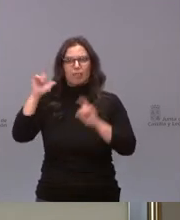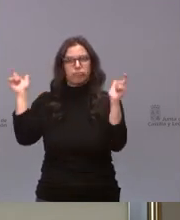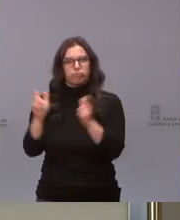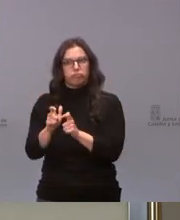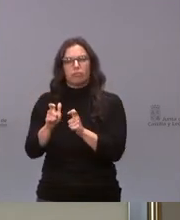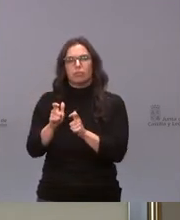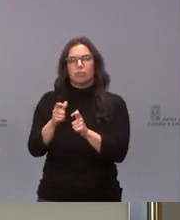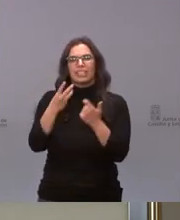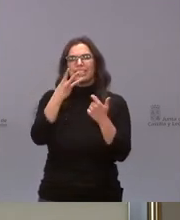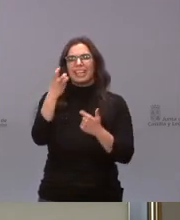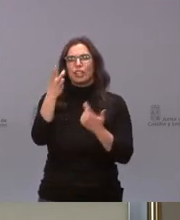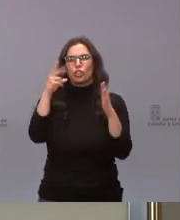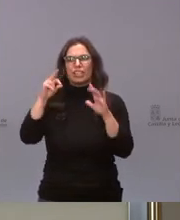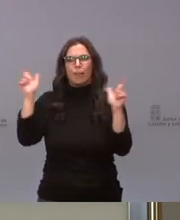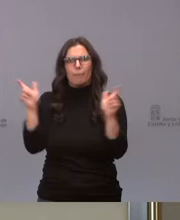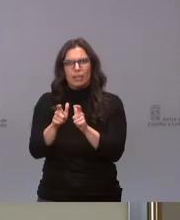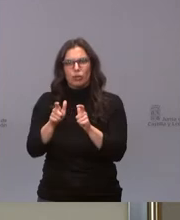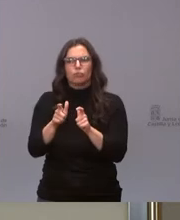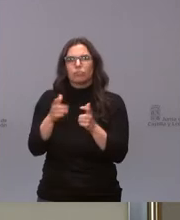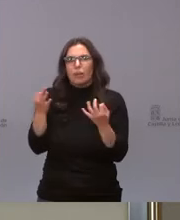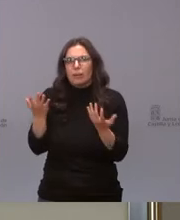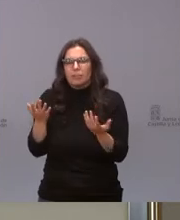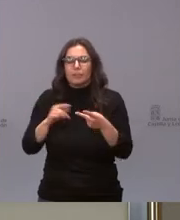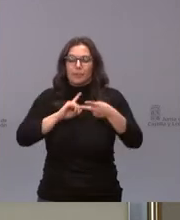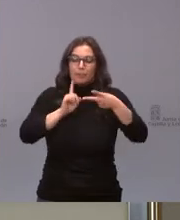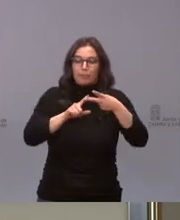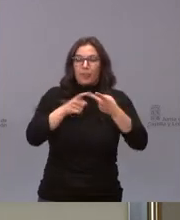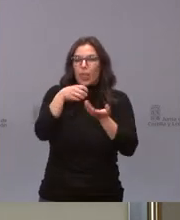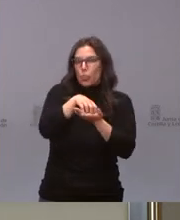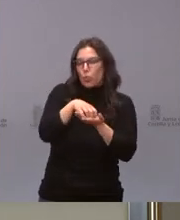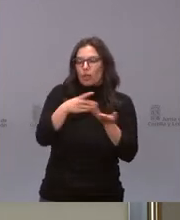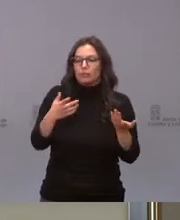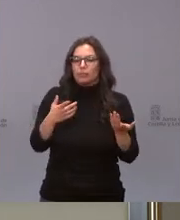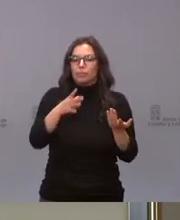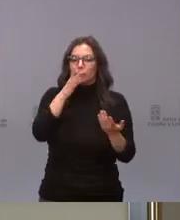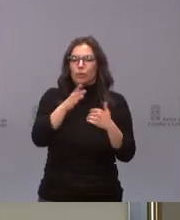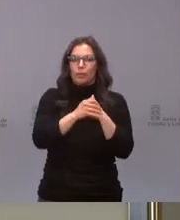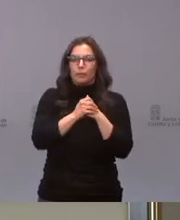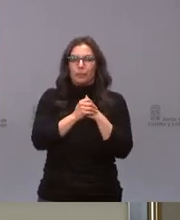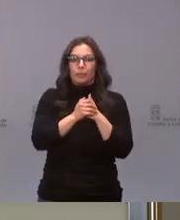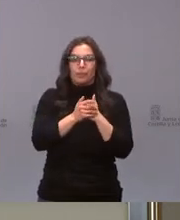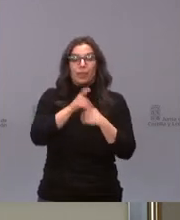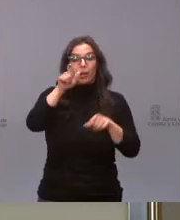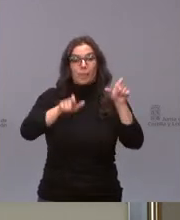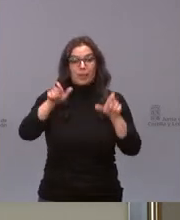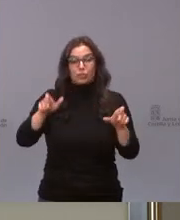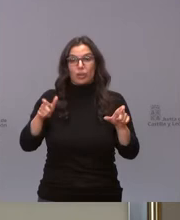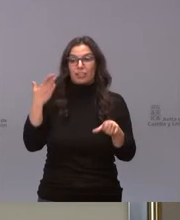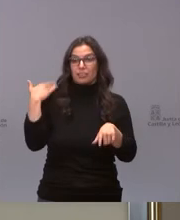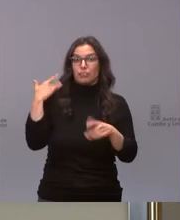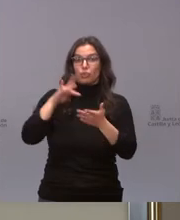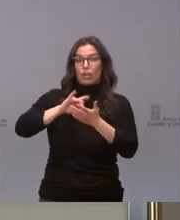de 370 menos? Eso por un lado. Y luego una duda, porque ¿qué es lo que va a pasar con aquellas personas que tuvieron